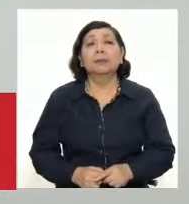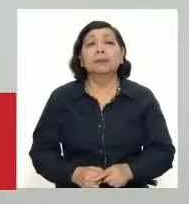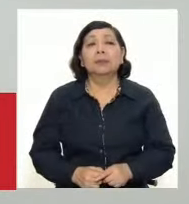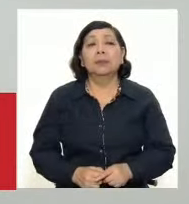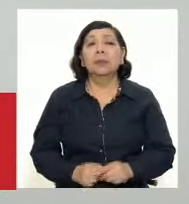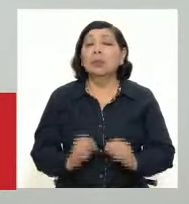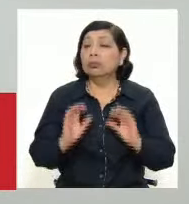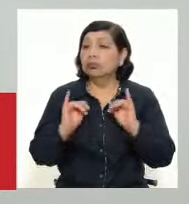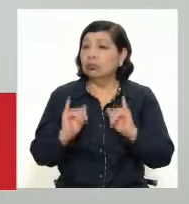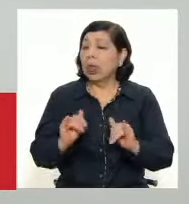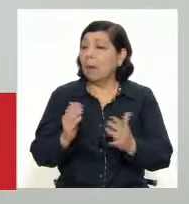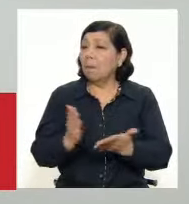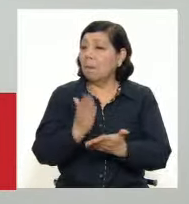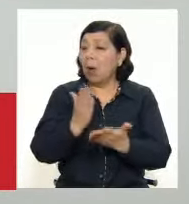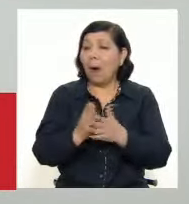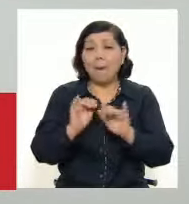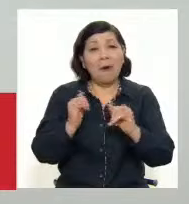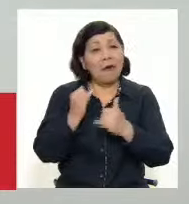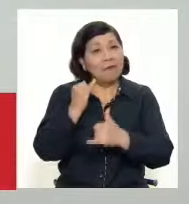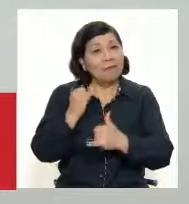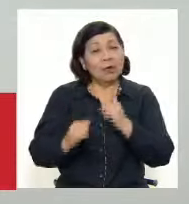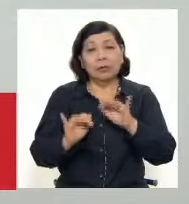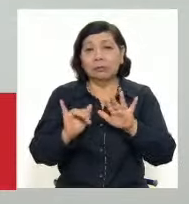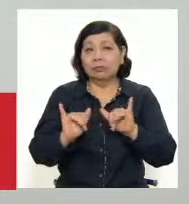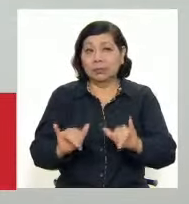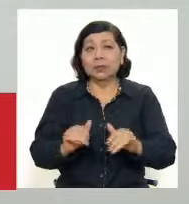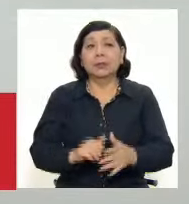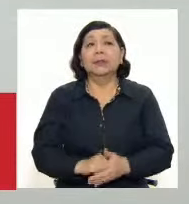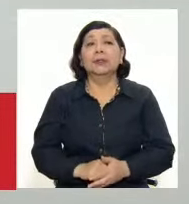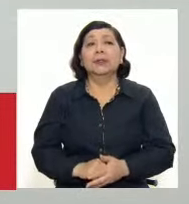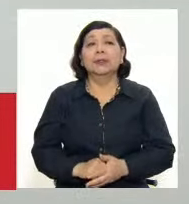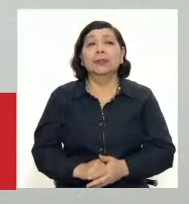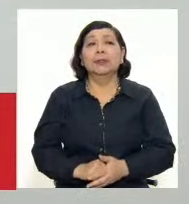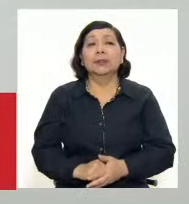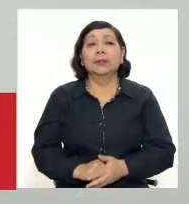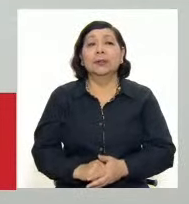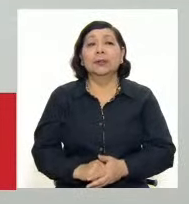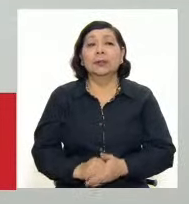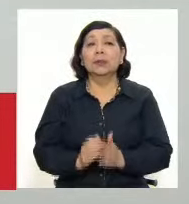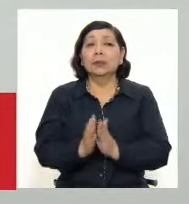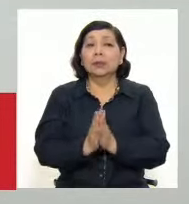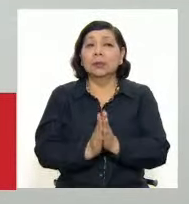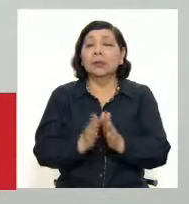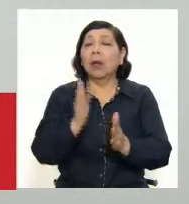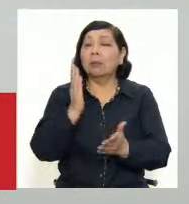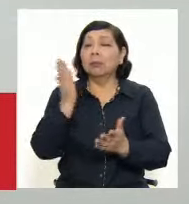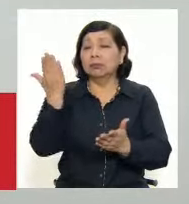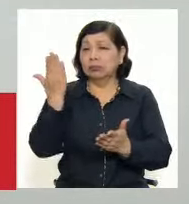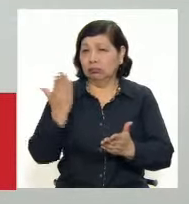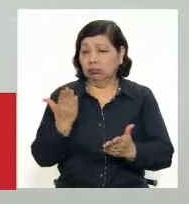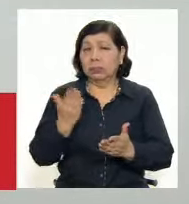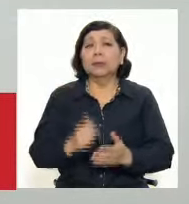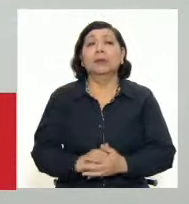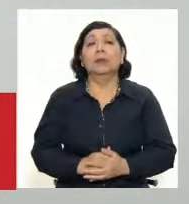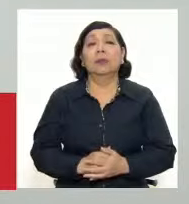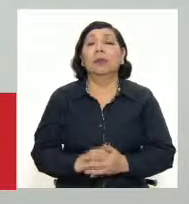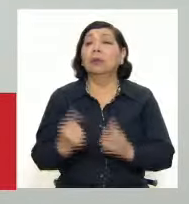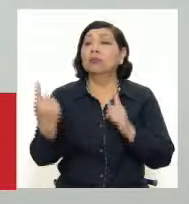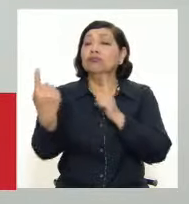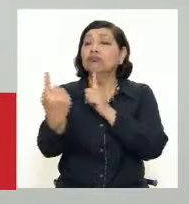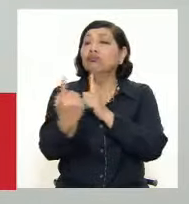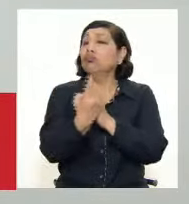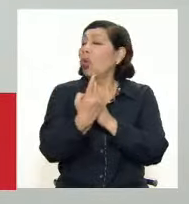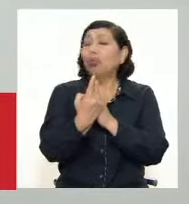se zanjo el problema no y lo que decía pues no es las decisiones que él tomó si bien es cierto directamente